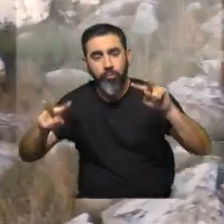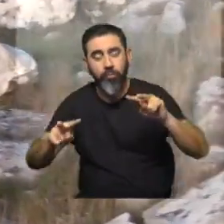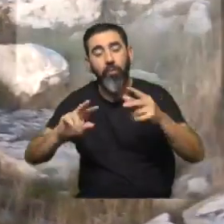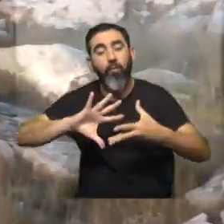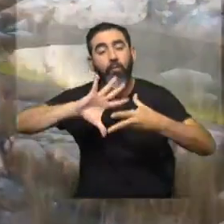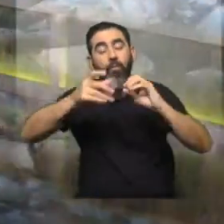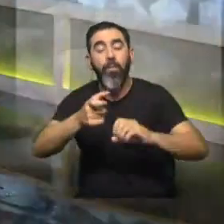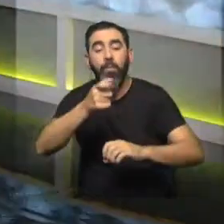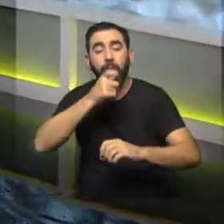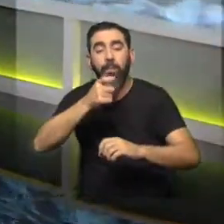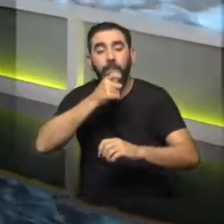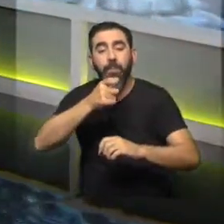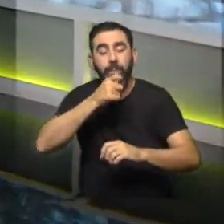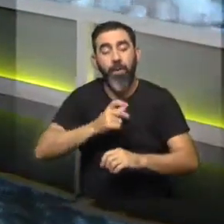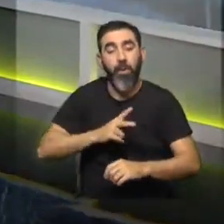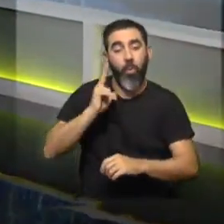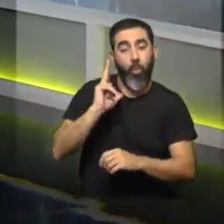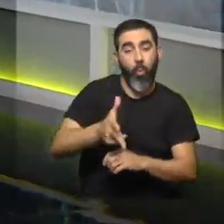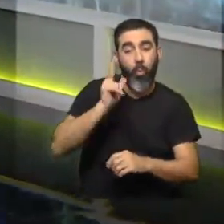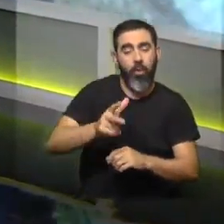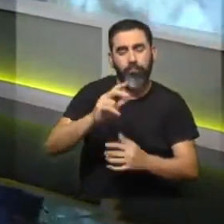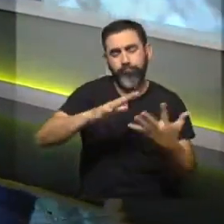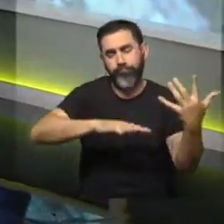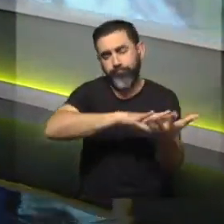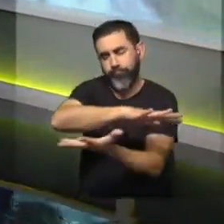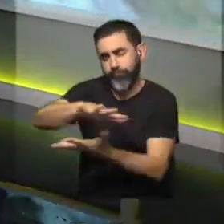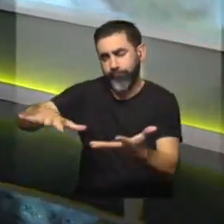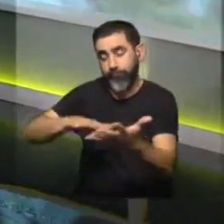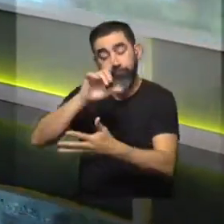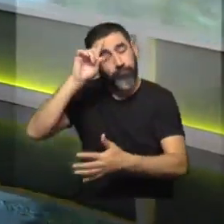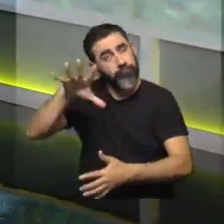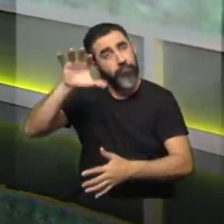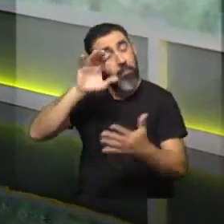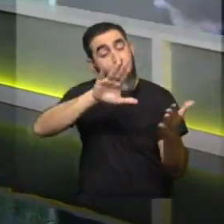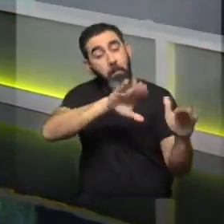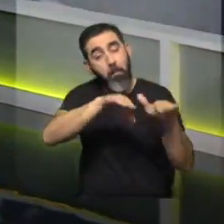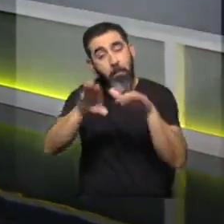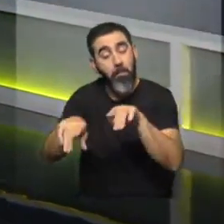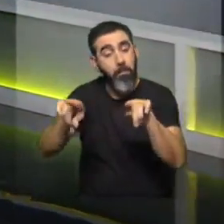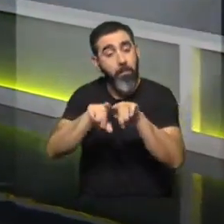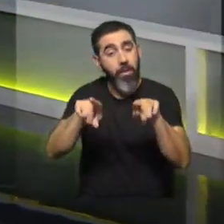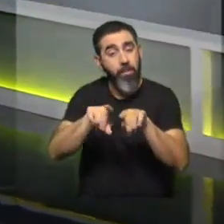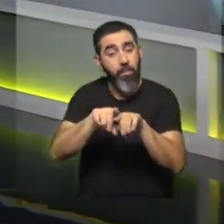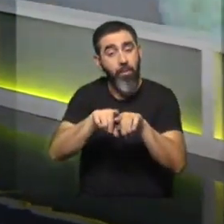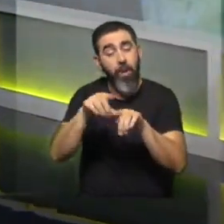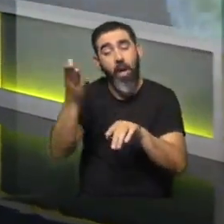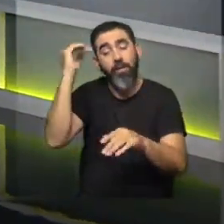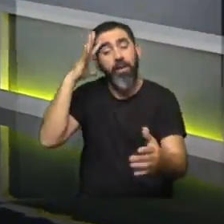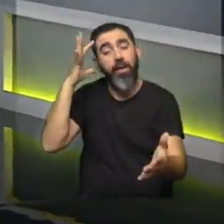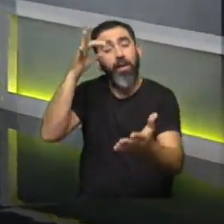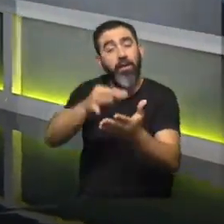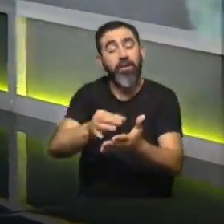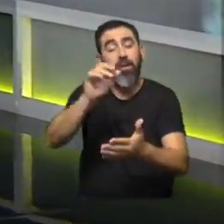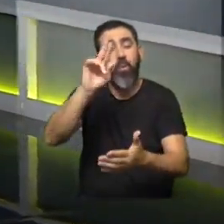estructuras de piedra de origen humano en muchos lugares y le recordaron a otras similares que había visto en las Islas